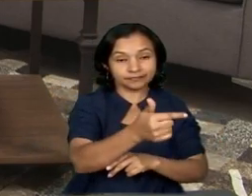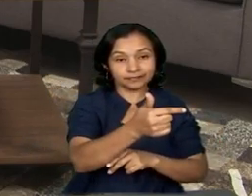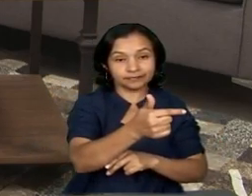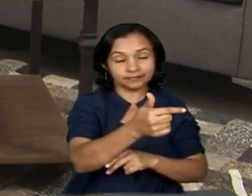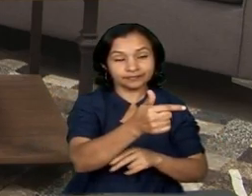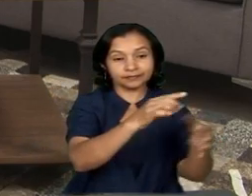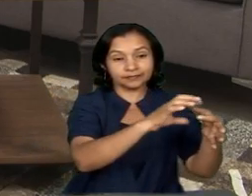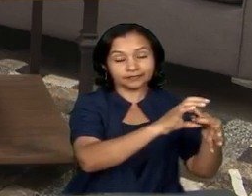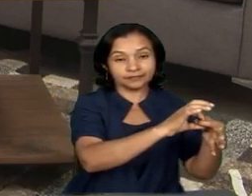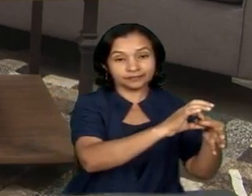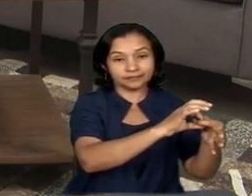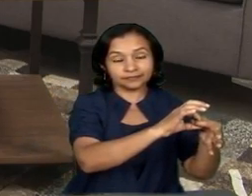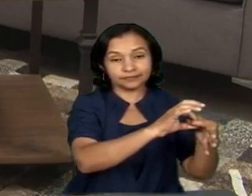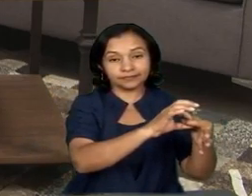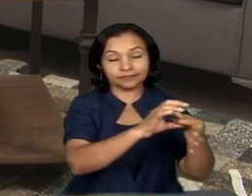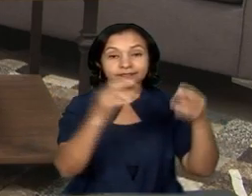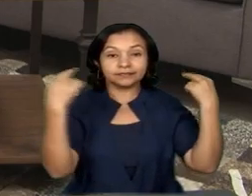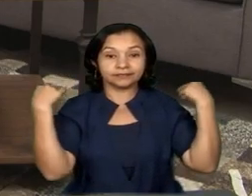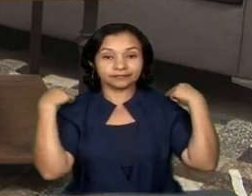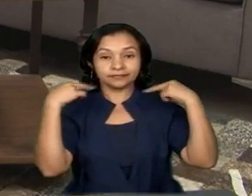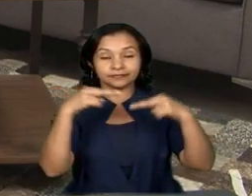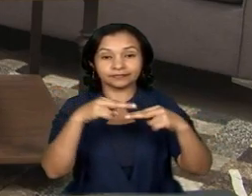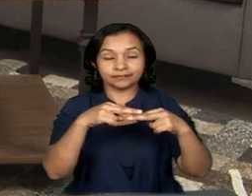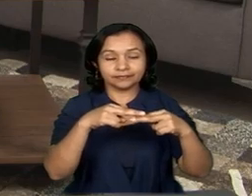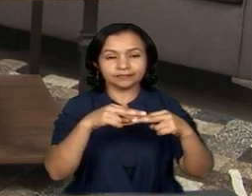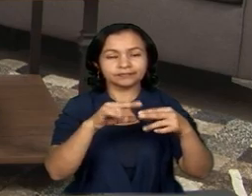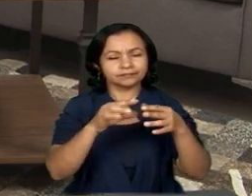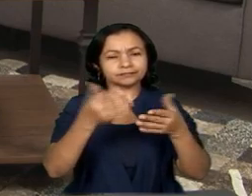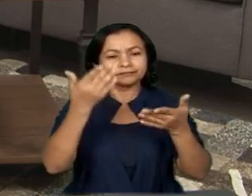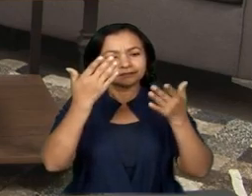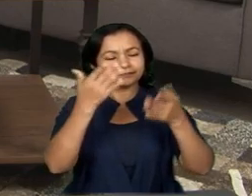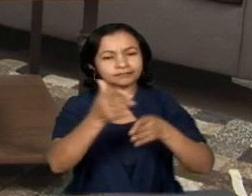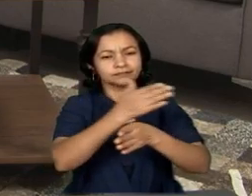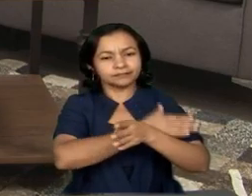clase en primer grado, que además es una persona que domina el idioma, que ha sido formado